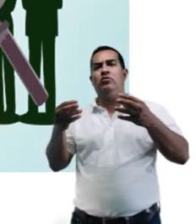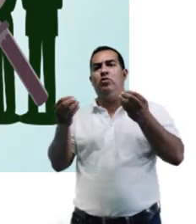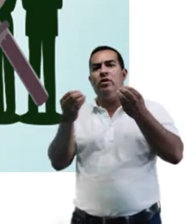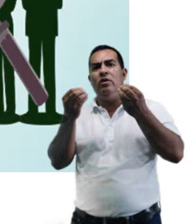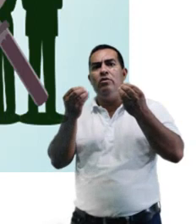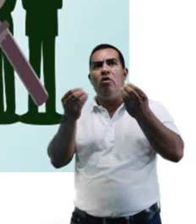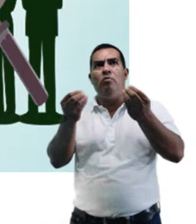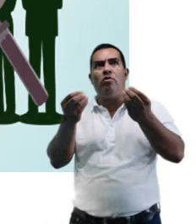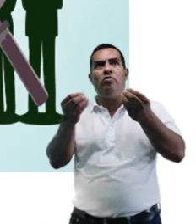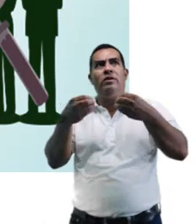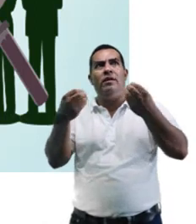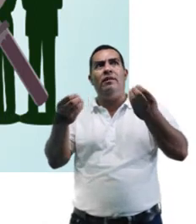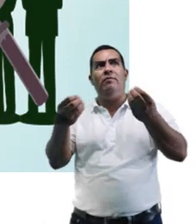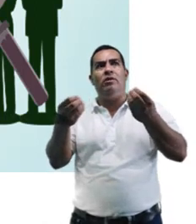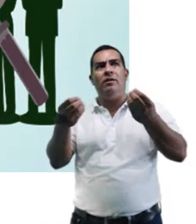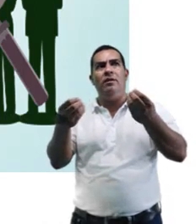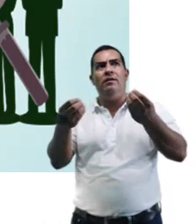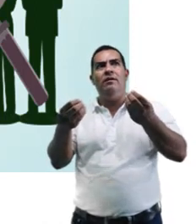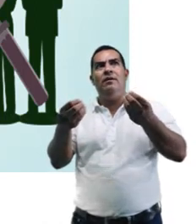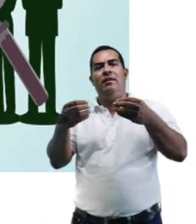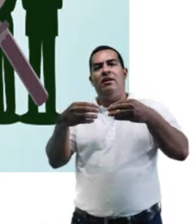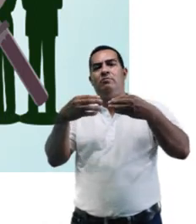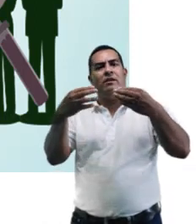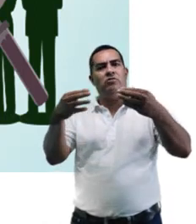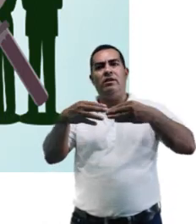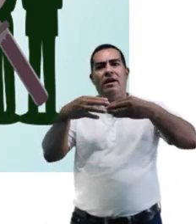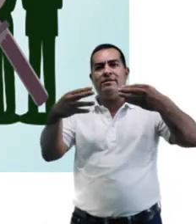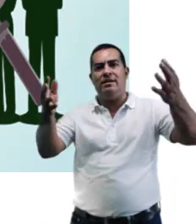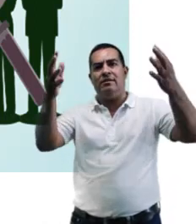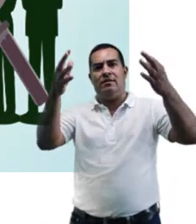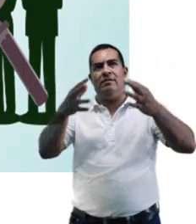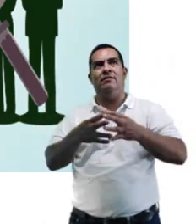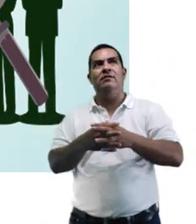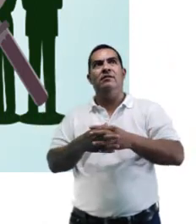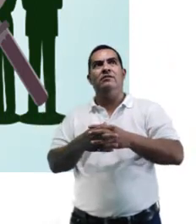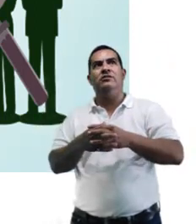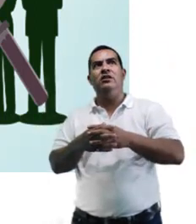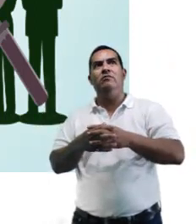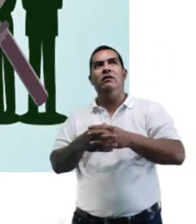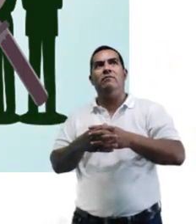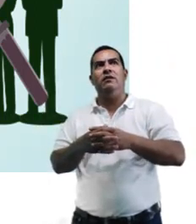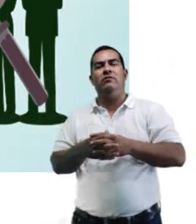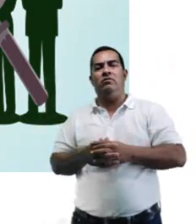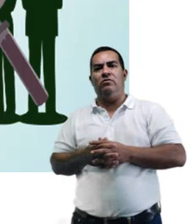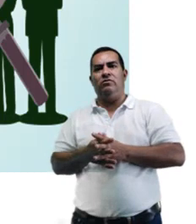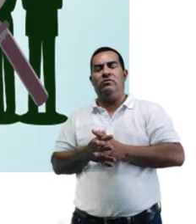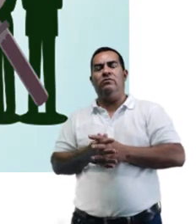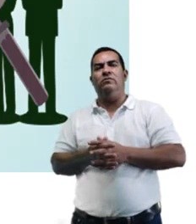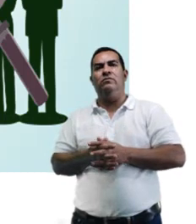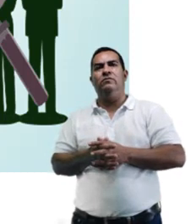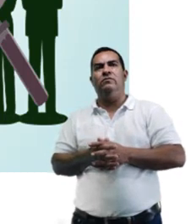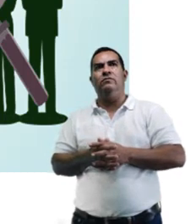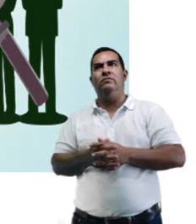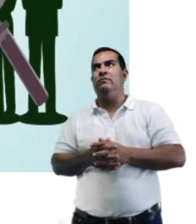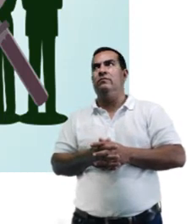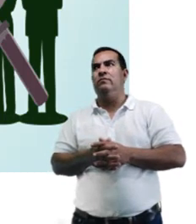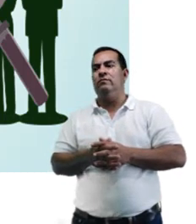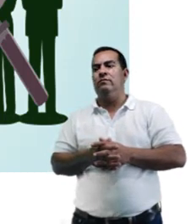que cuando surge una oportunidad laboral, las personas aceptan sin miramientos.